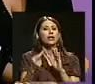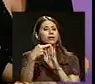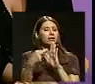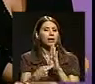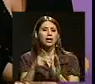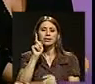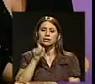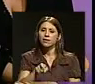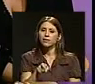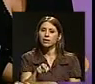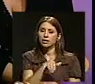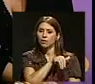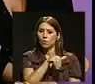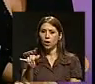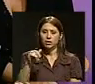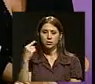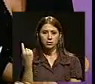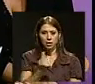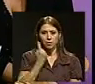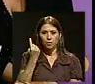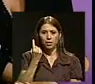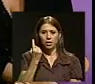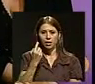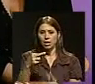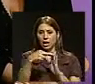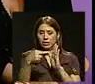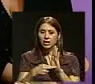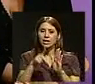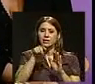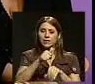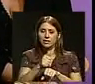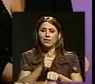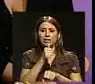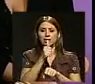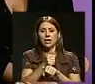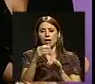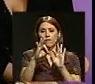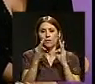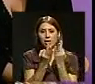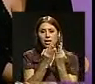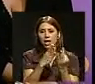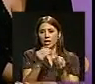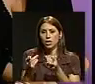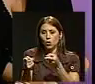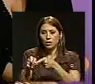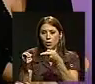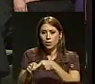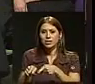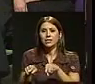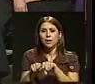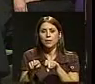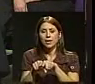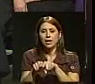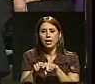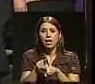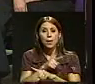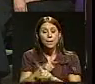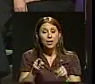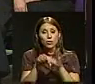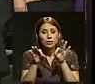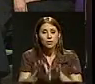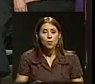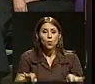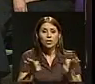iguales. Las reglas en la familia se tienen que establecer y las consecuencias también. Lo que sí es importante que los otros miembros